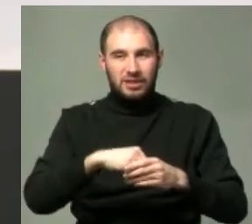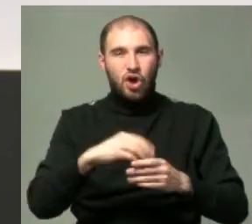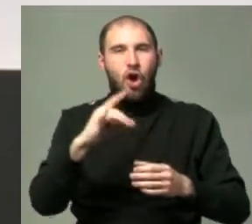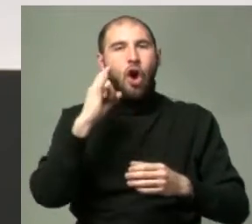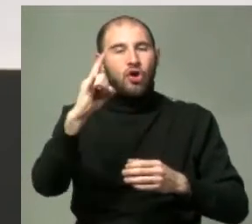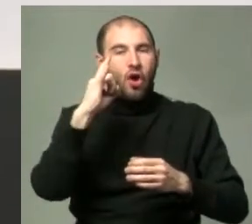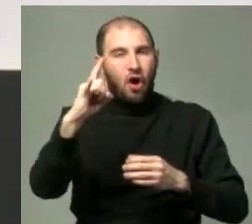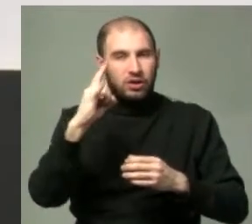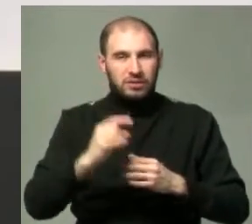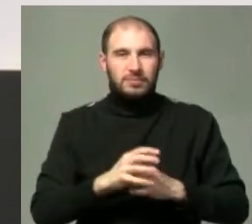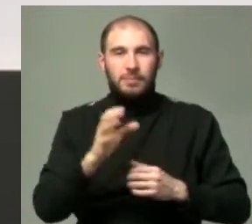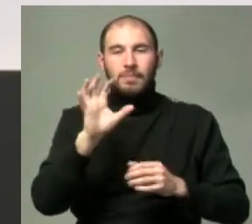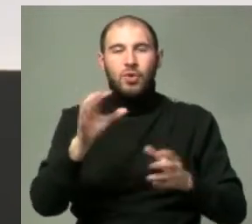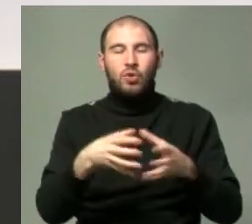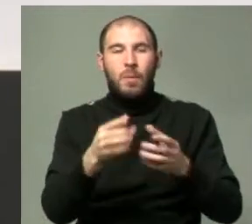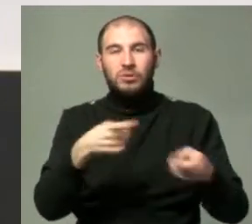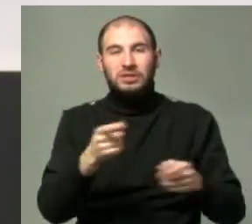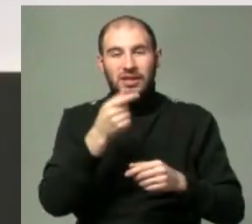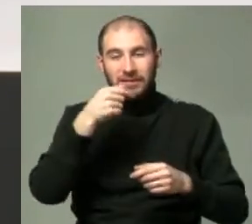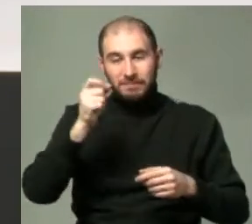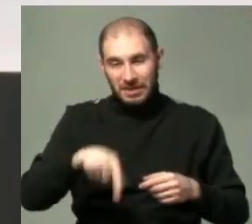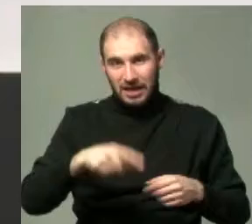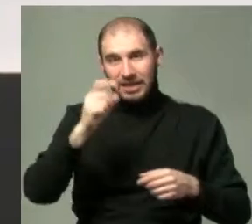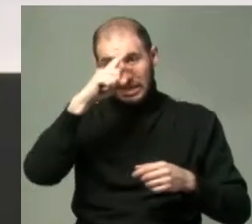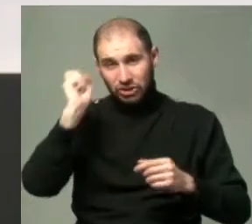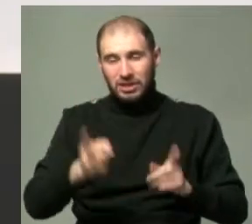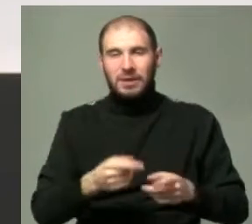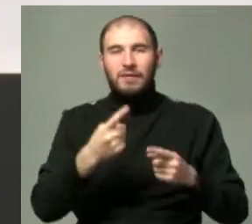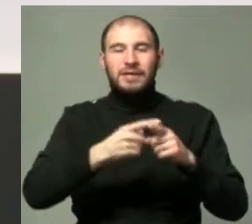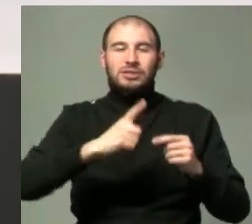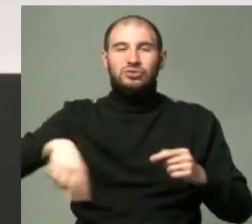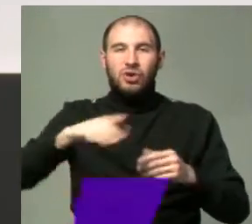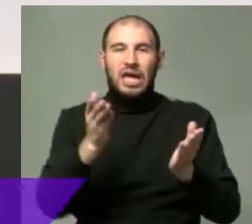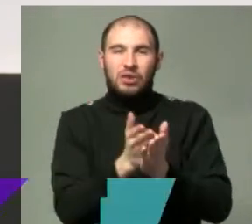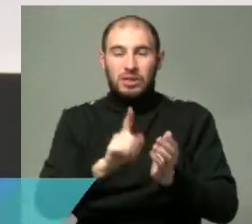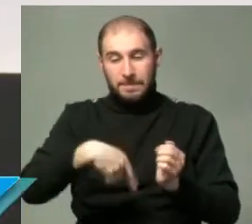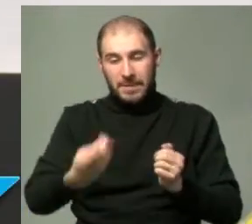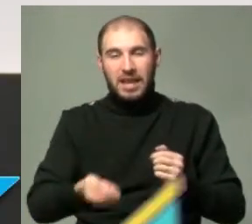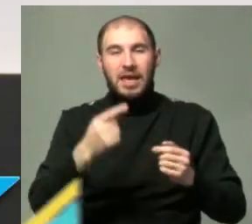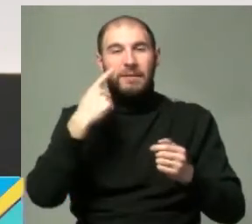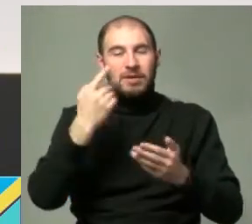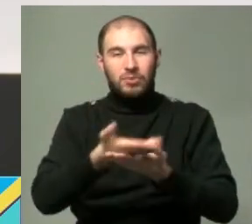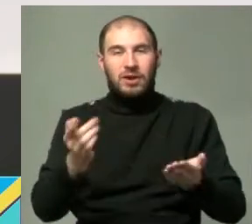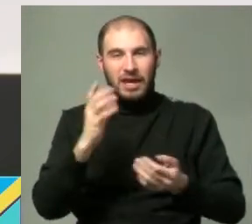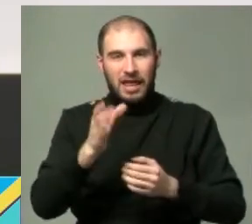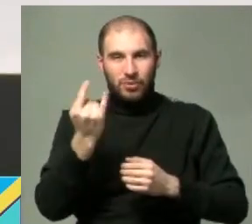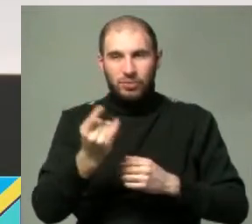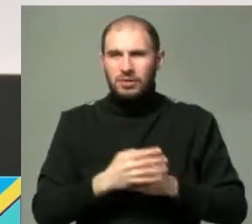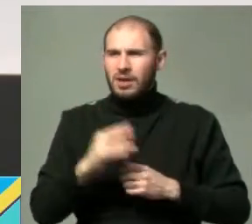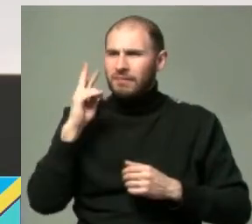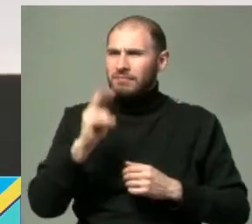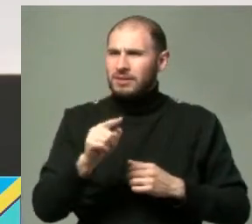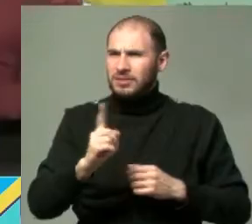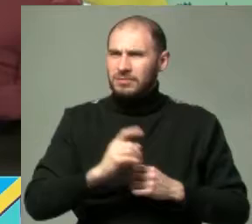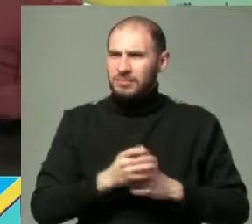las bandas provinciales, las bandas nacionales van a estar festejando todos con los estudiantes. Mañana transmisión especial de Señal U. ¿No te he visto